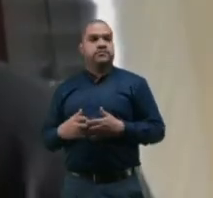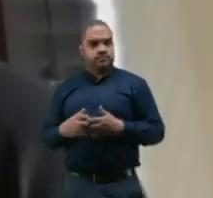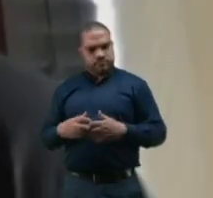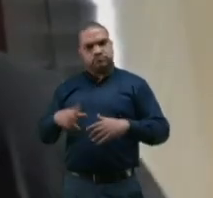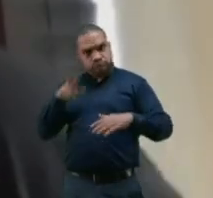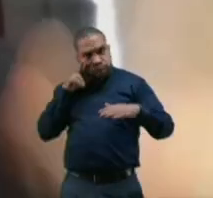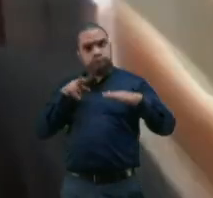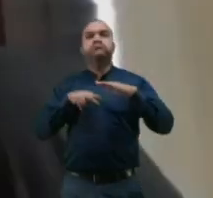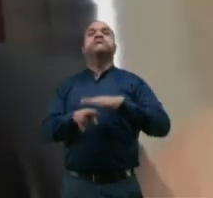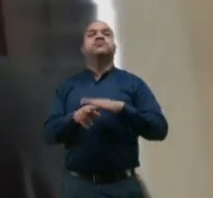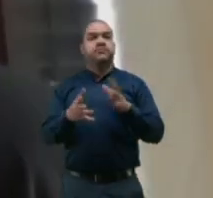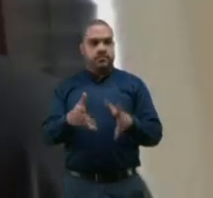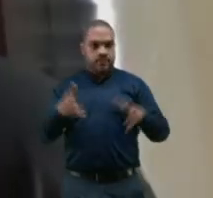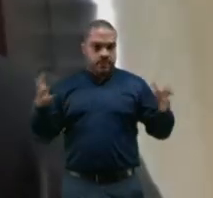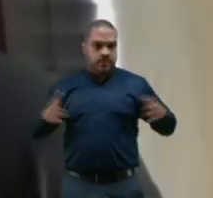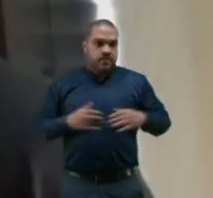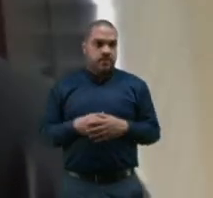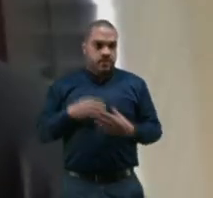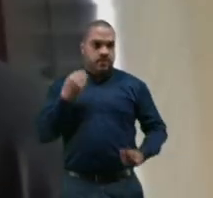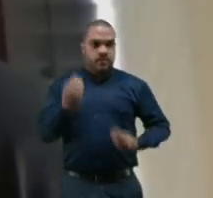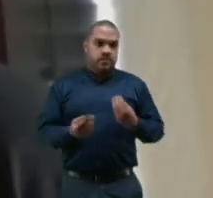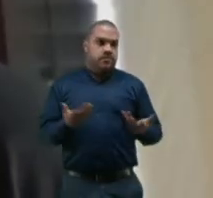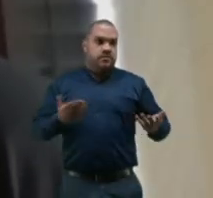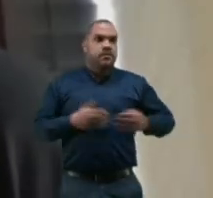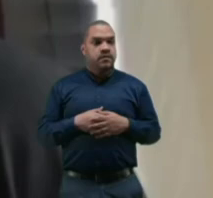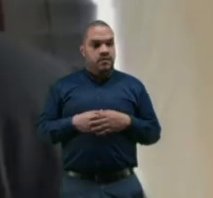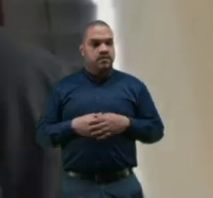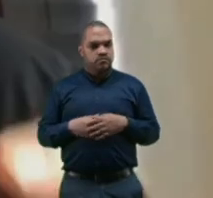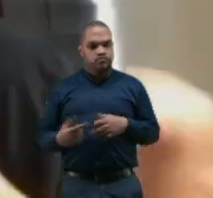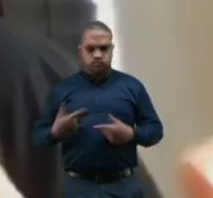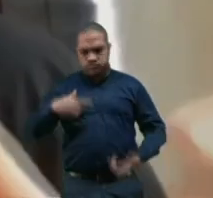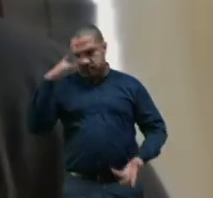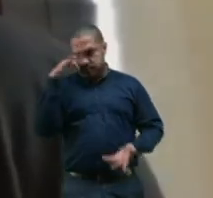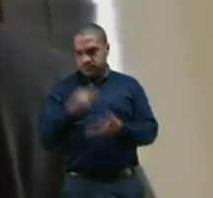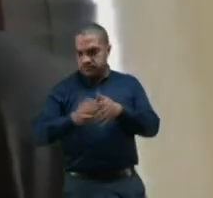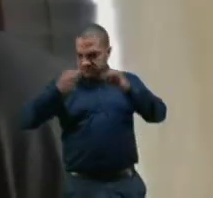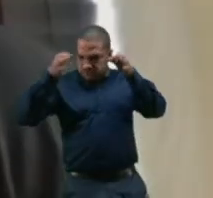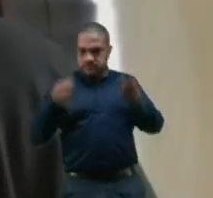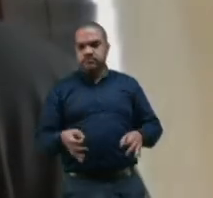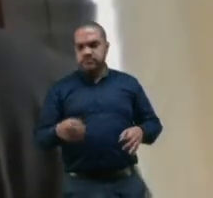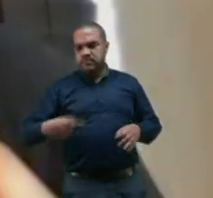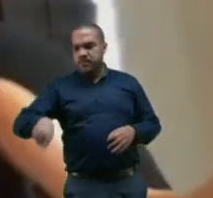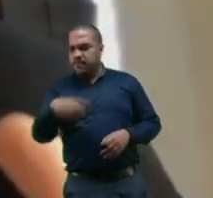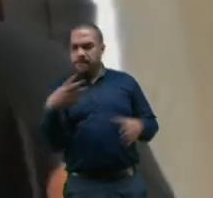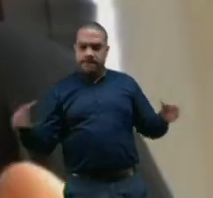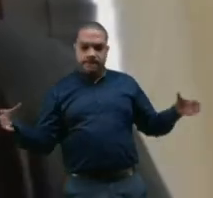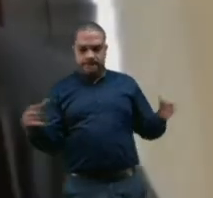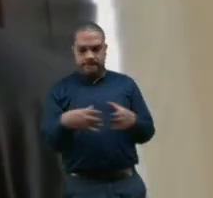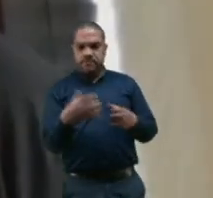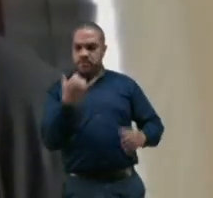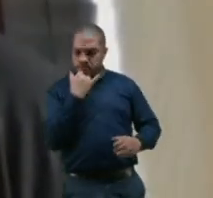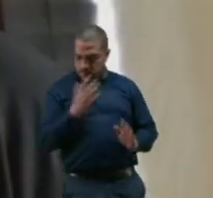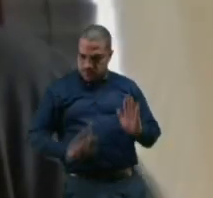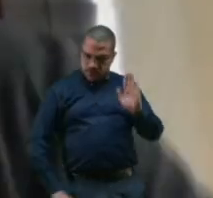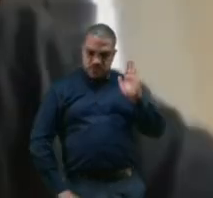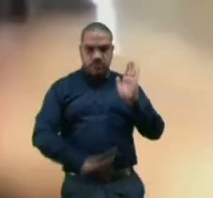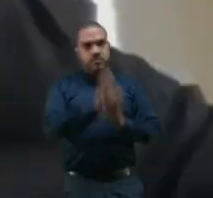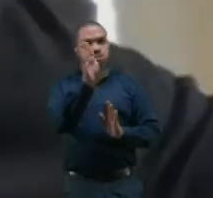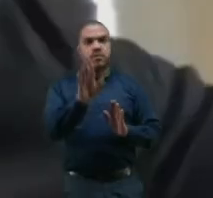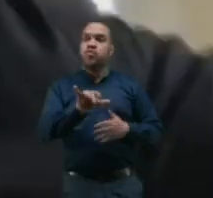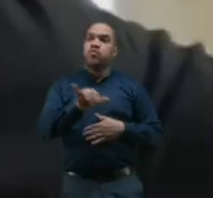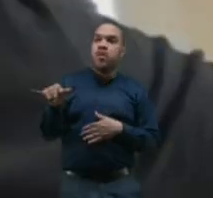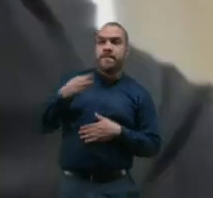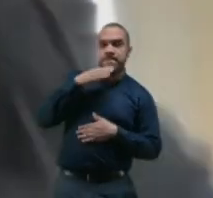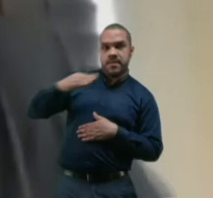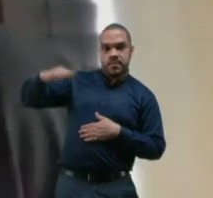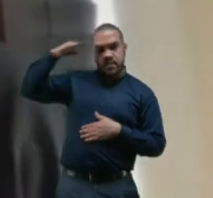para que los fondos digan bueno podemos creer en este equipo que no está pensando en hacer algo grande a nivel medellín sino algo